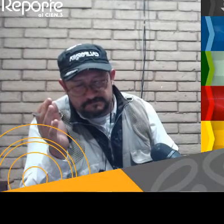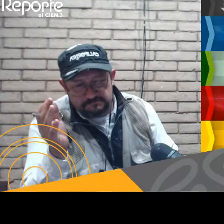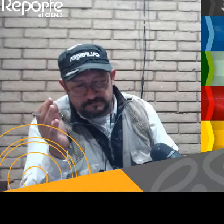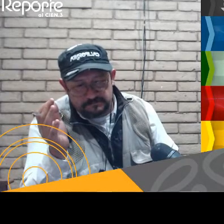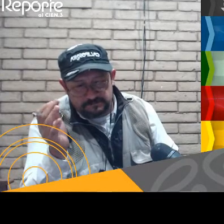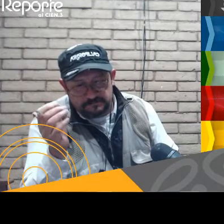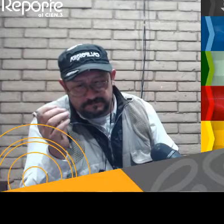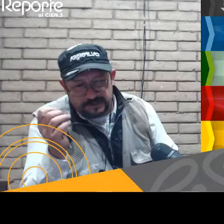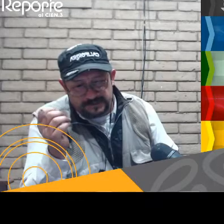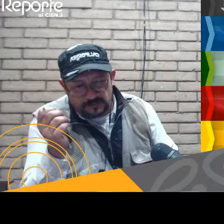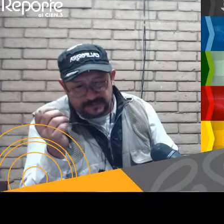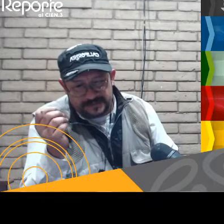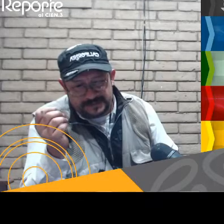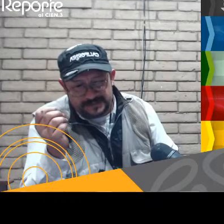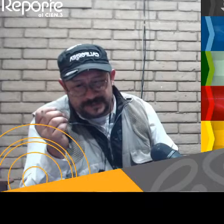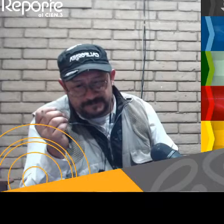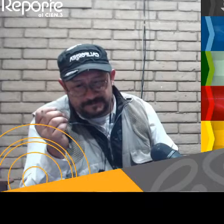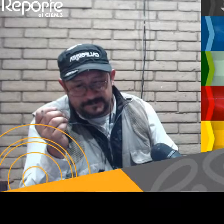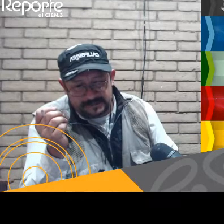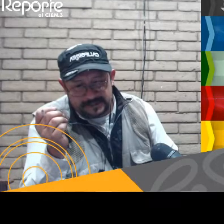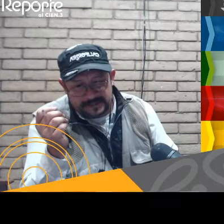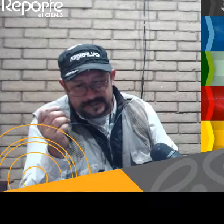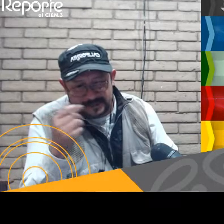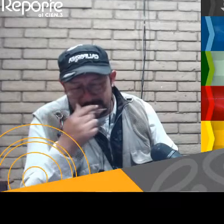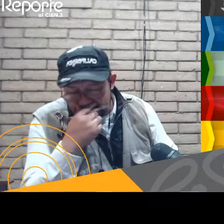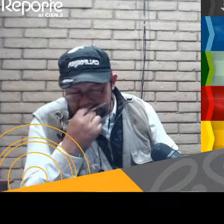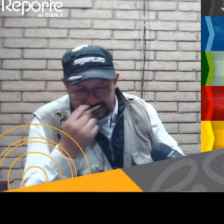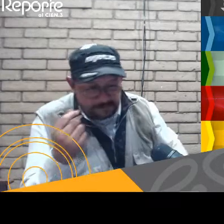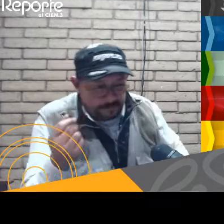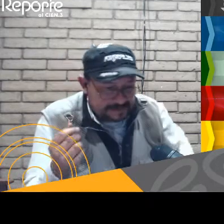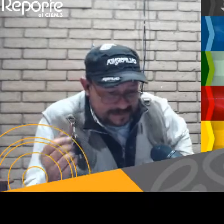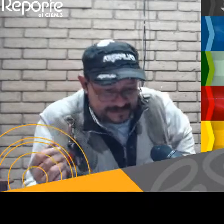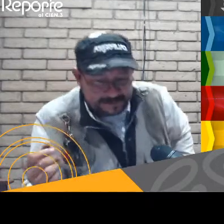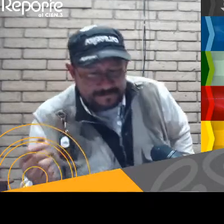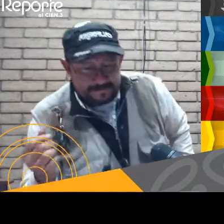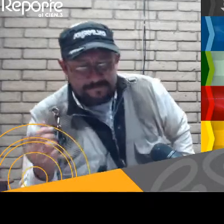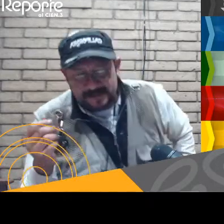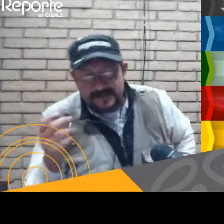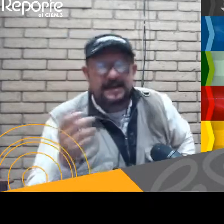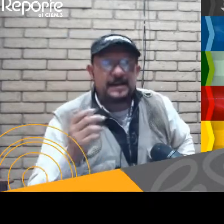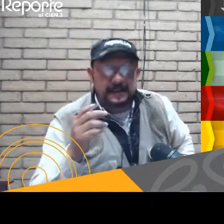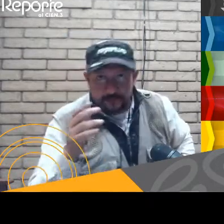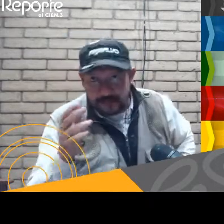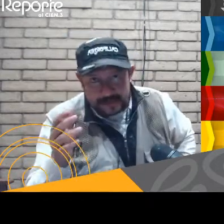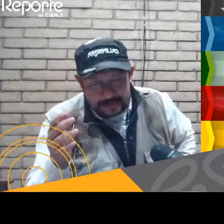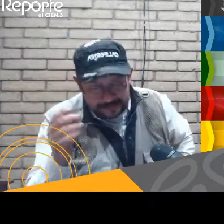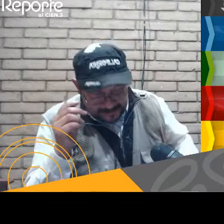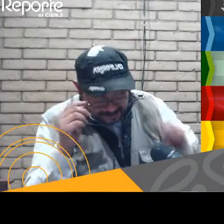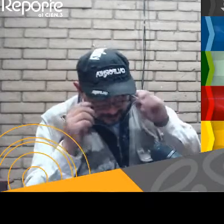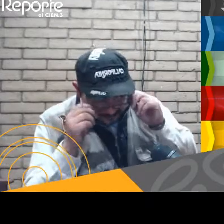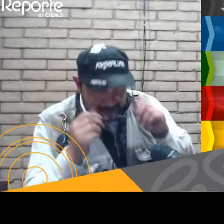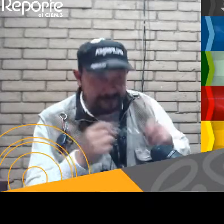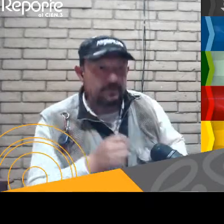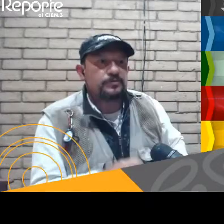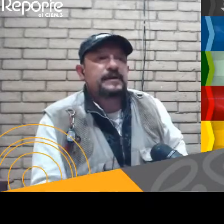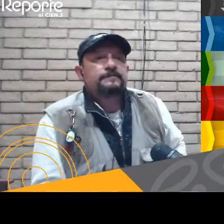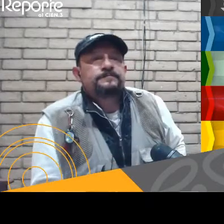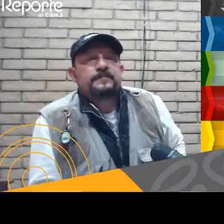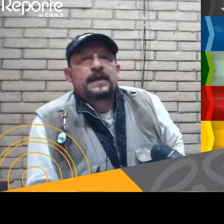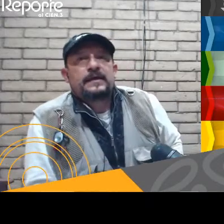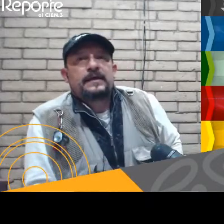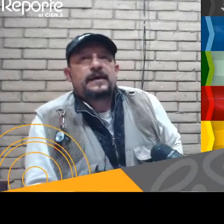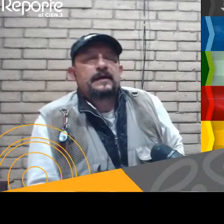Usted, pues contéstese si las respuestas están a la altura de la necesidad de Baja